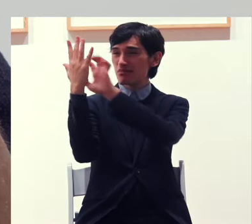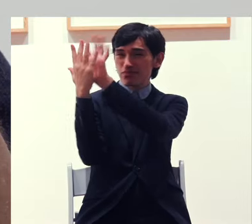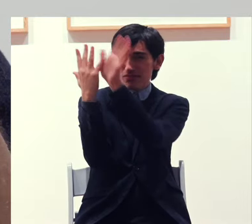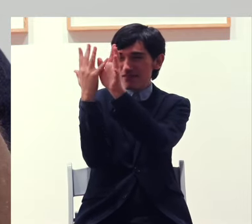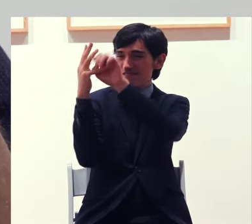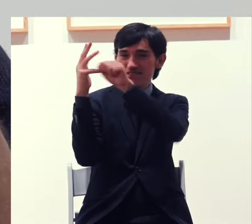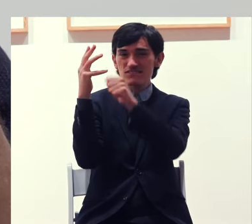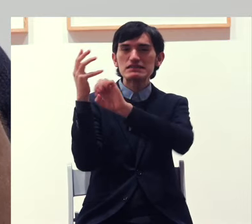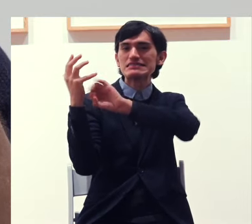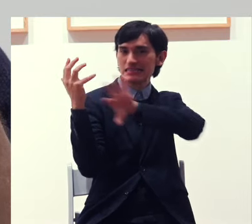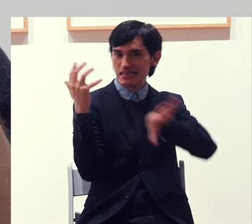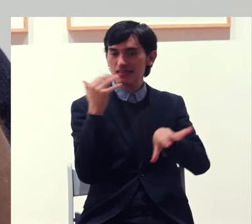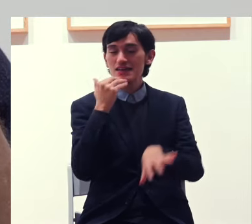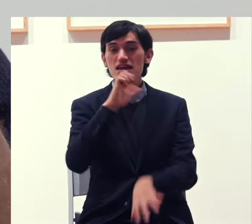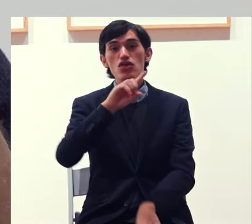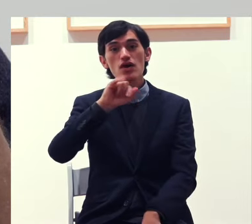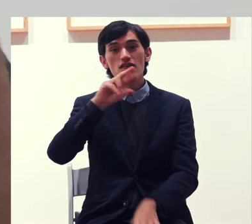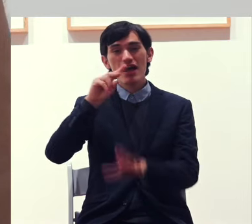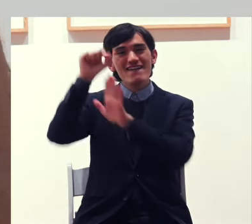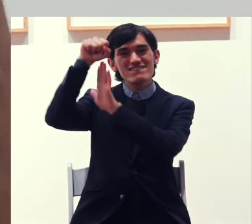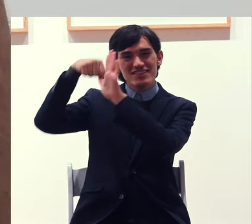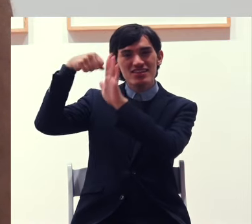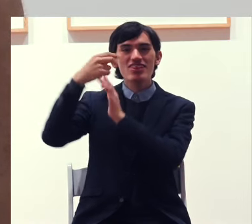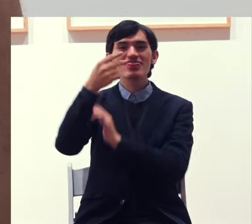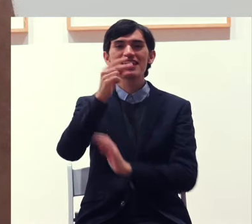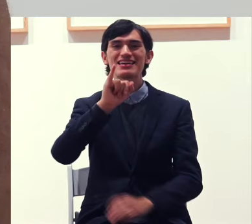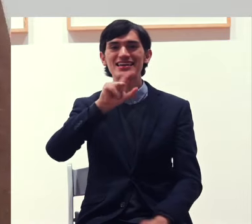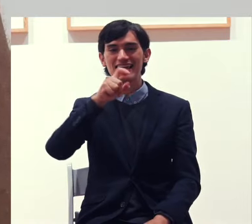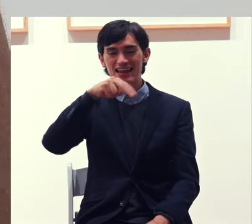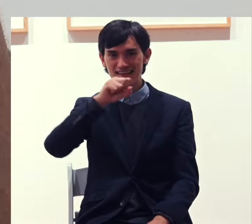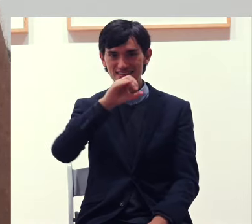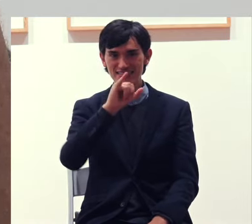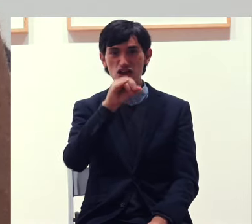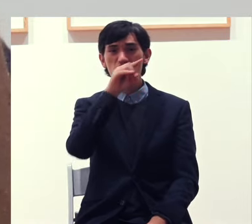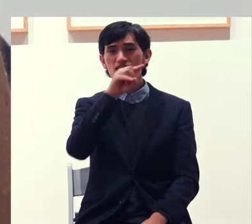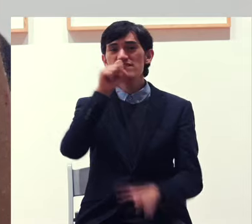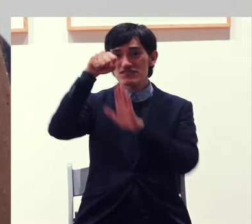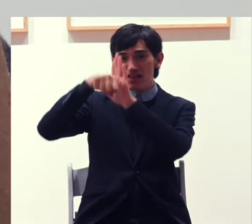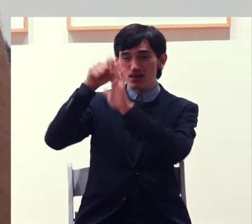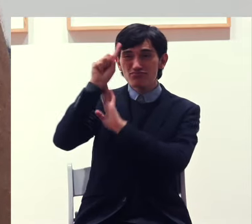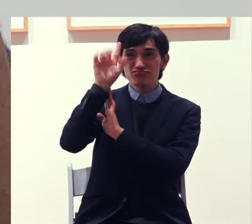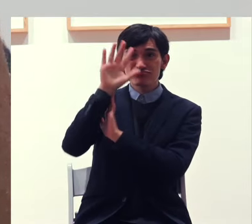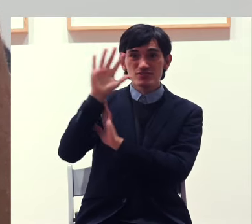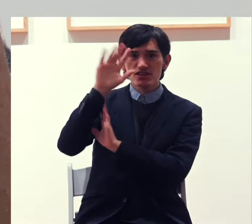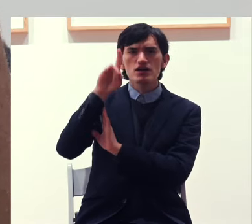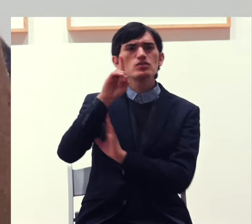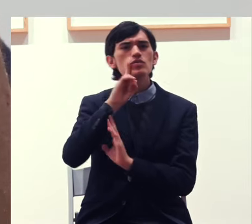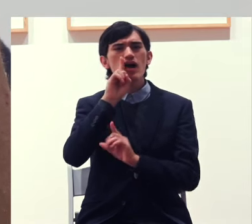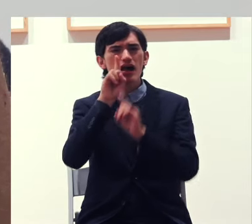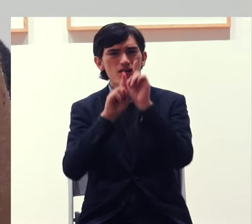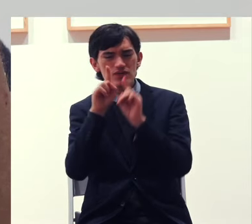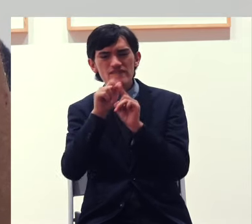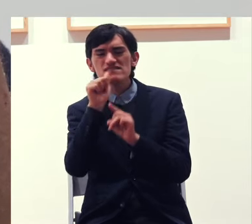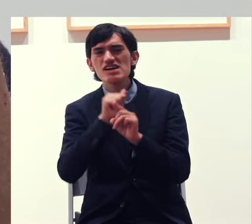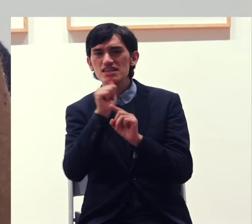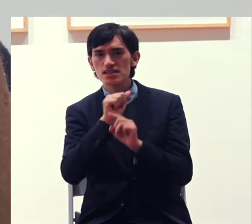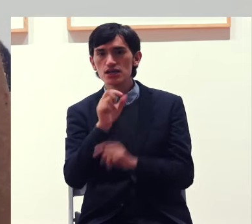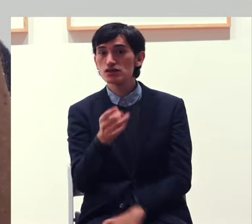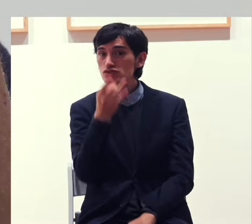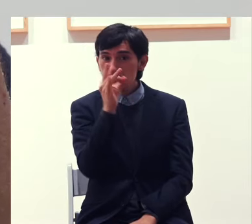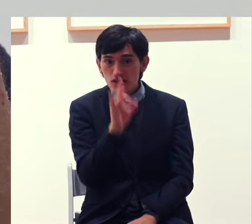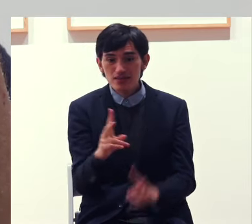fea. Con témpera blanca y tinta china, cuenta Eduardo en el video de Ignacio Agüero. Este imaginario propone